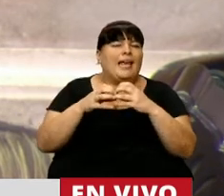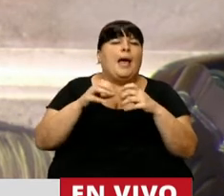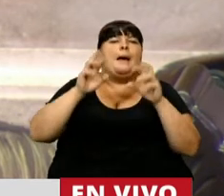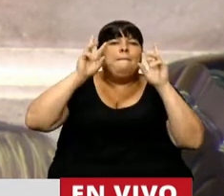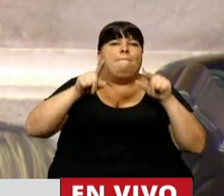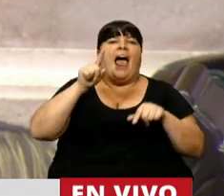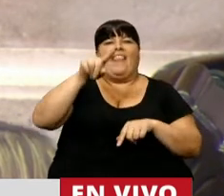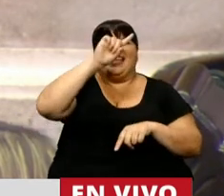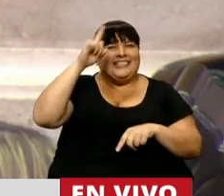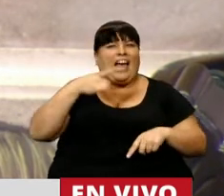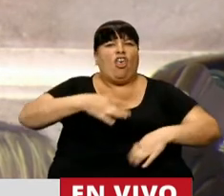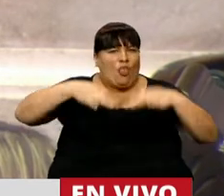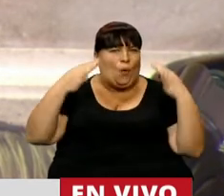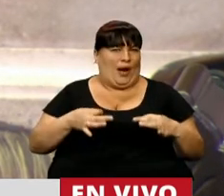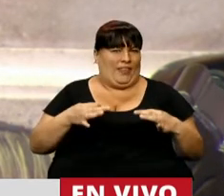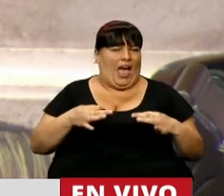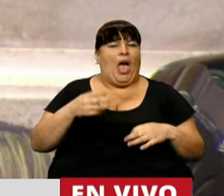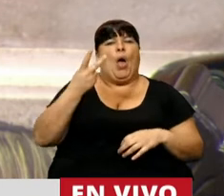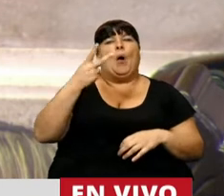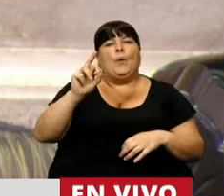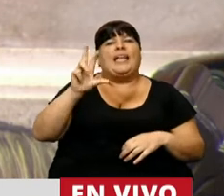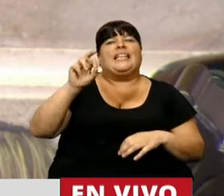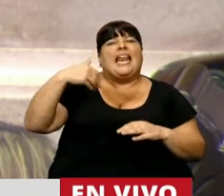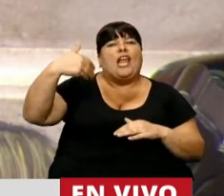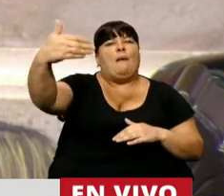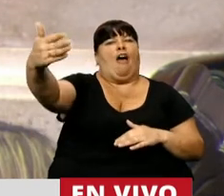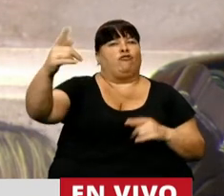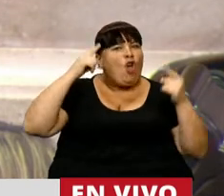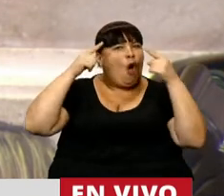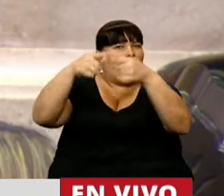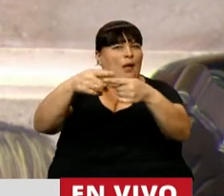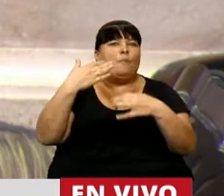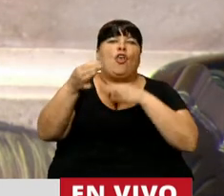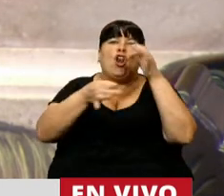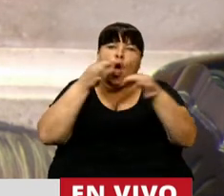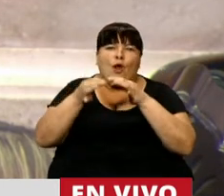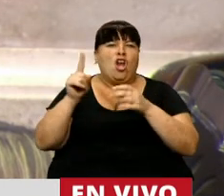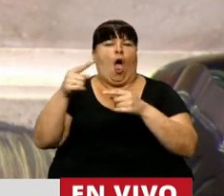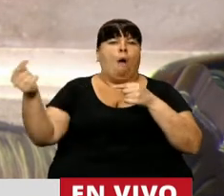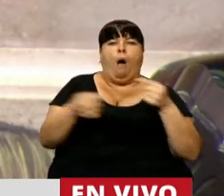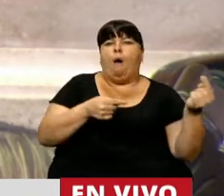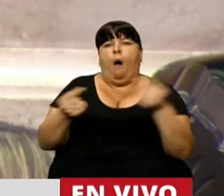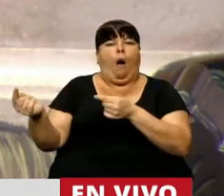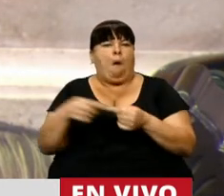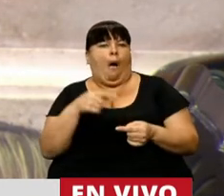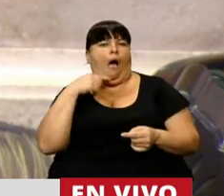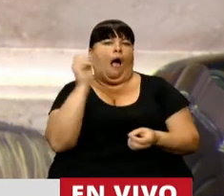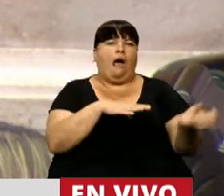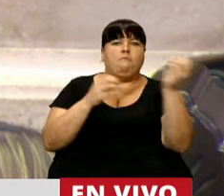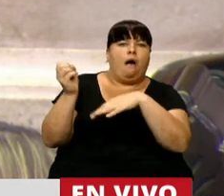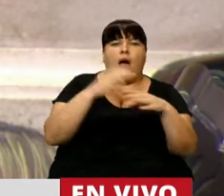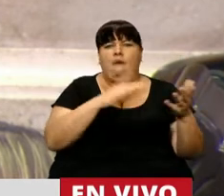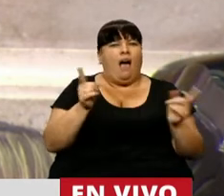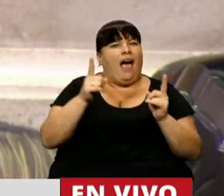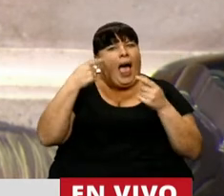políticas de Estado verdaderamente, a 20, 30 años hacia adelante, poder dialogar, no tirarnos piedra por la cabeza,